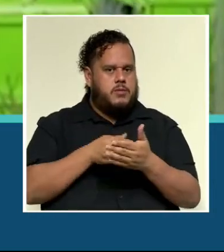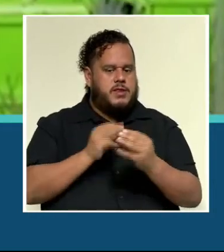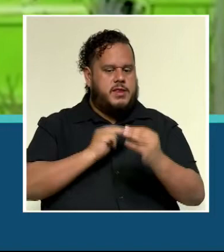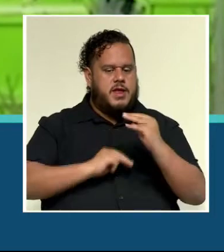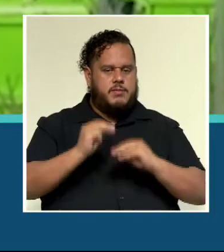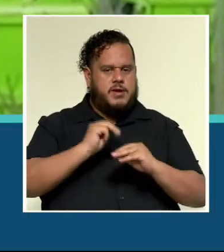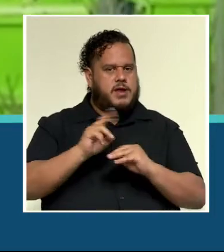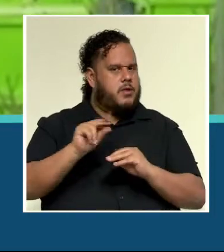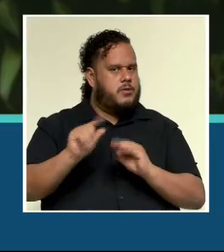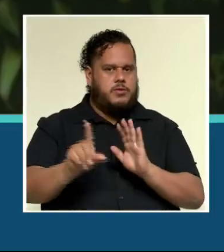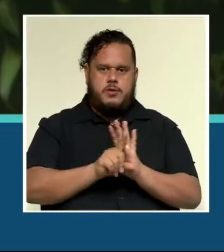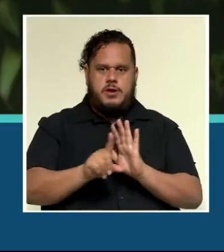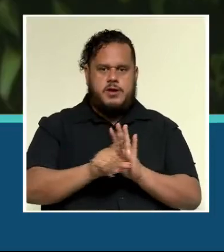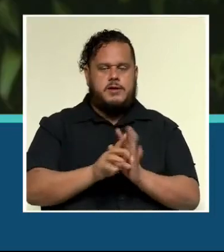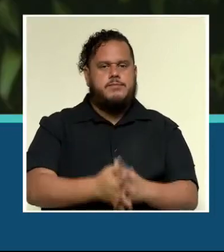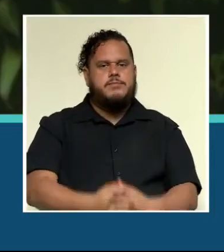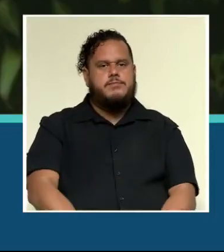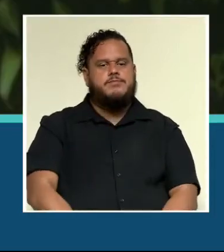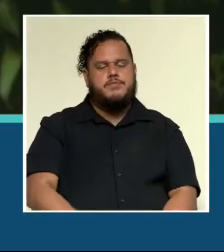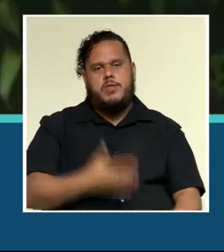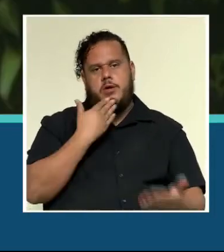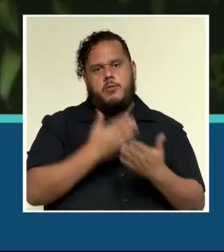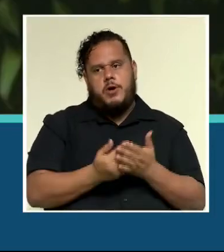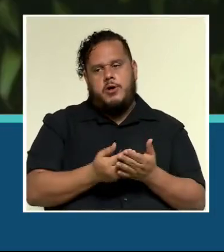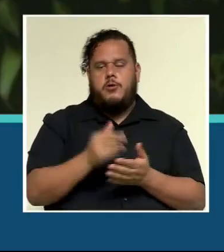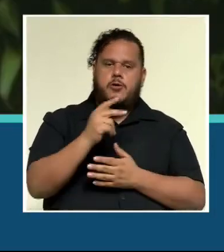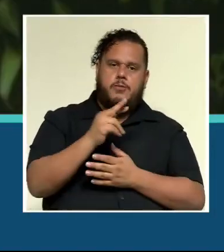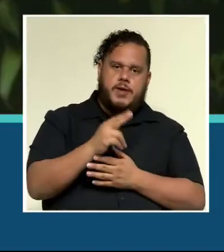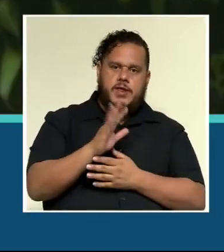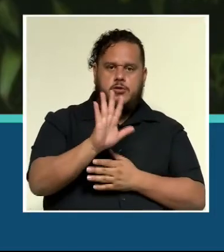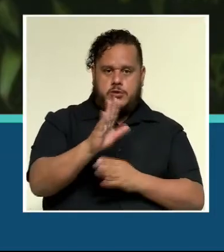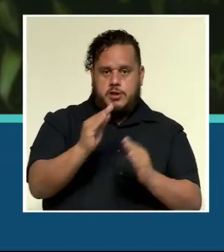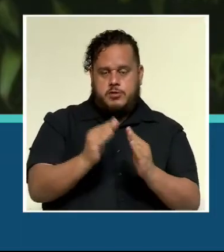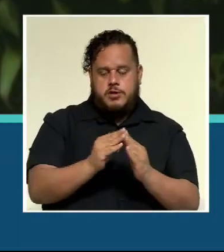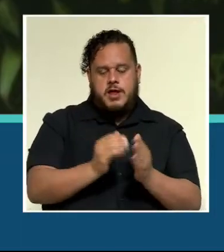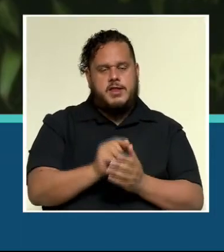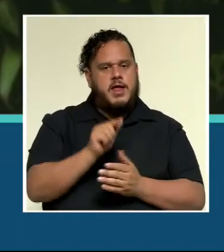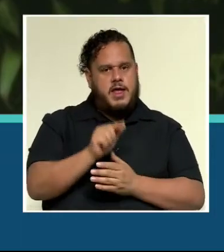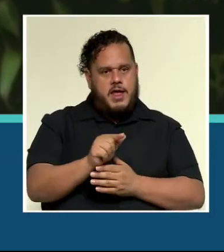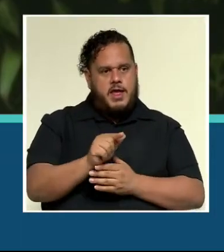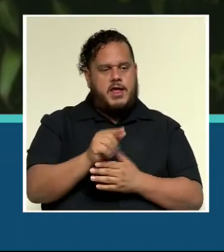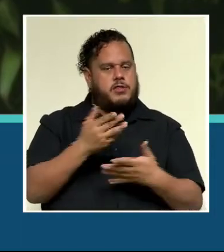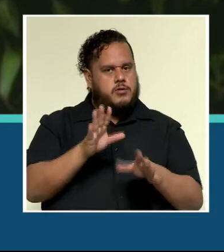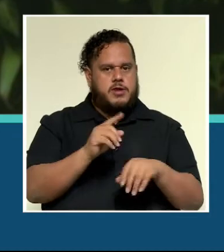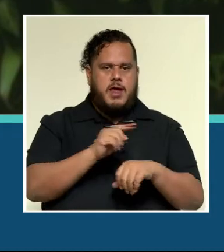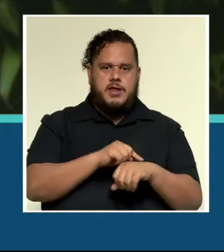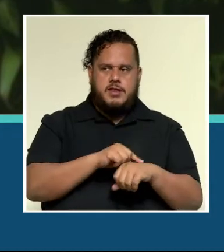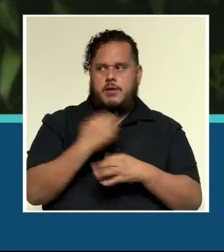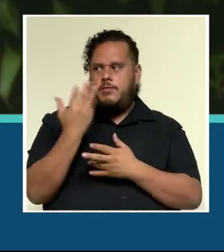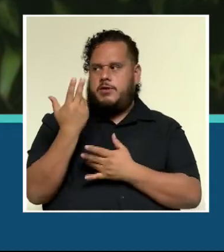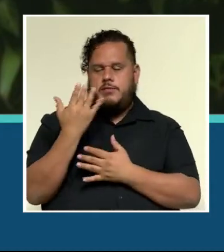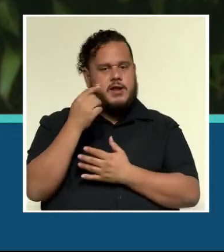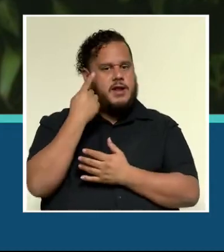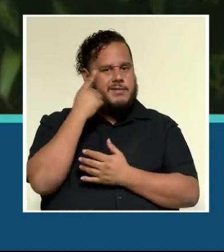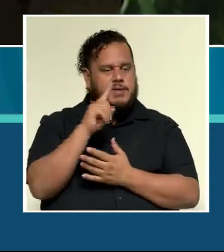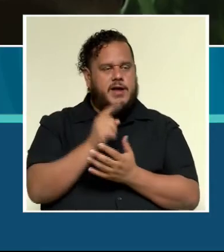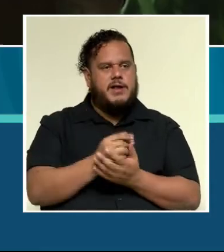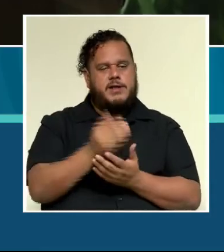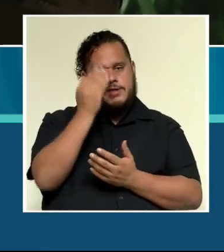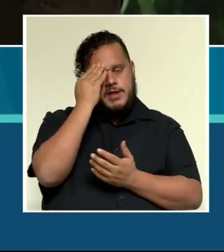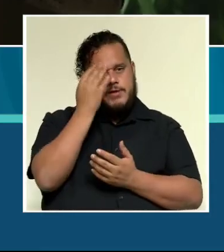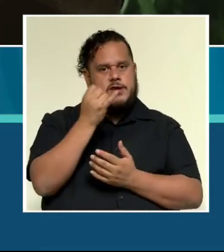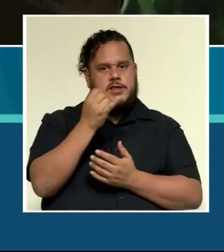ilegal. Bueno, televidentes, compañeros, esto será pues cuestión de tiempo de esperar para saber